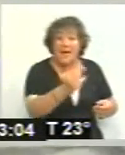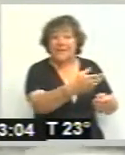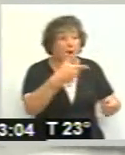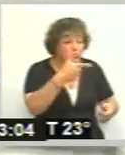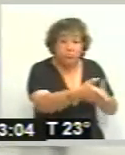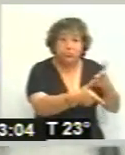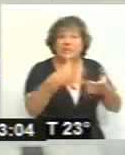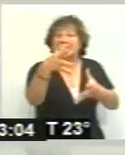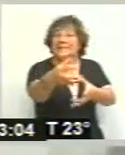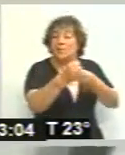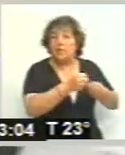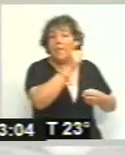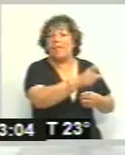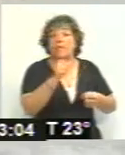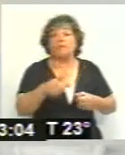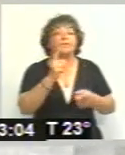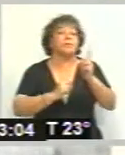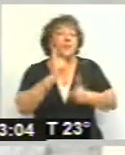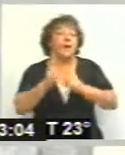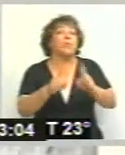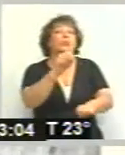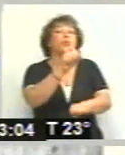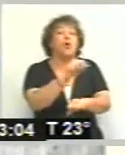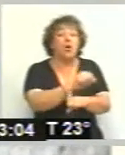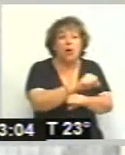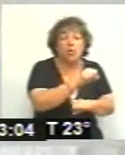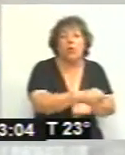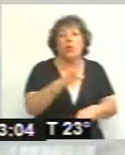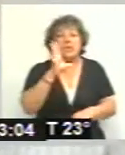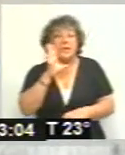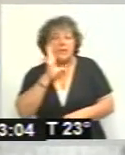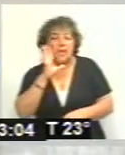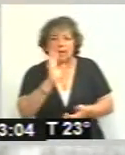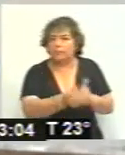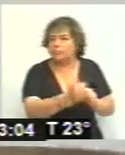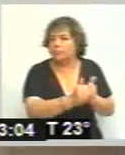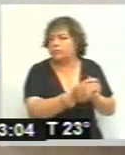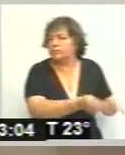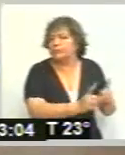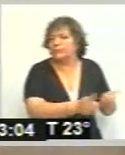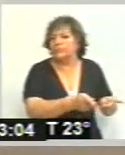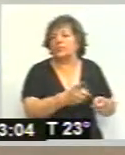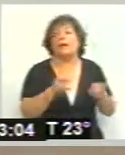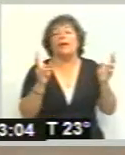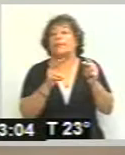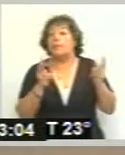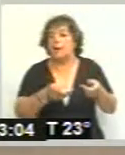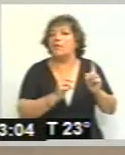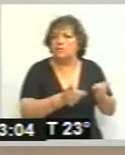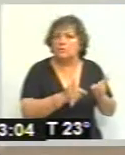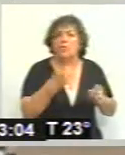personas y tratarlas como esclavas sexuales. En fin, la cuestión fue